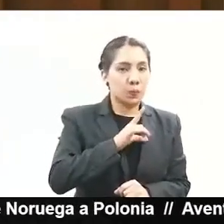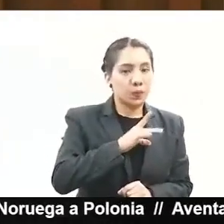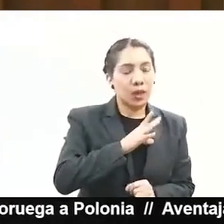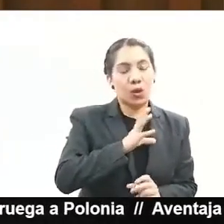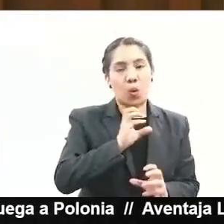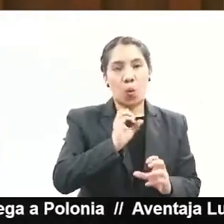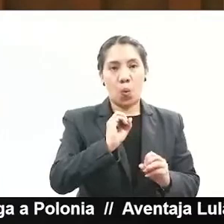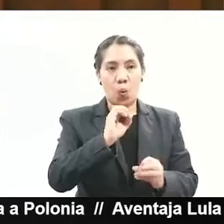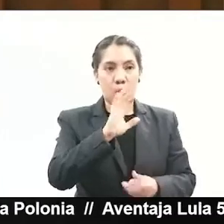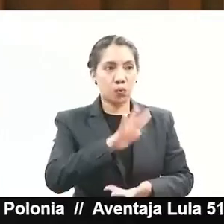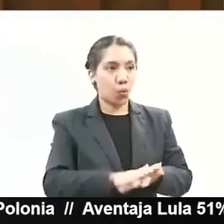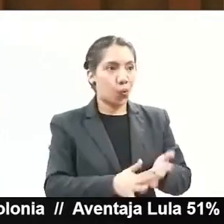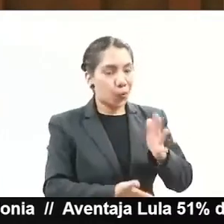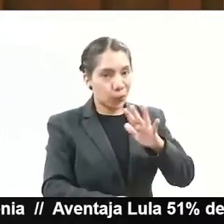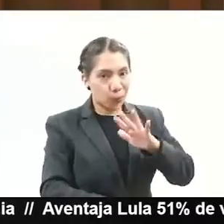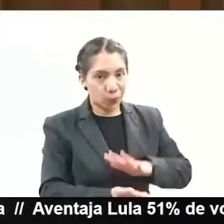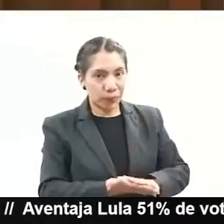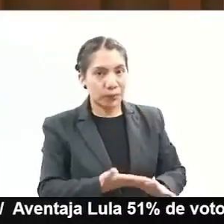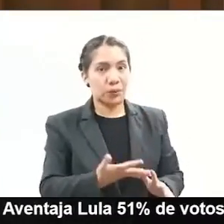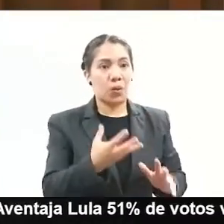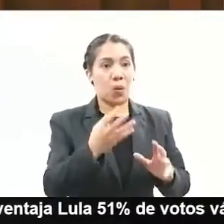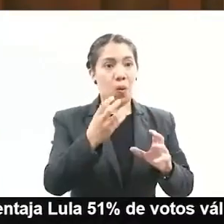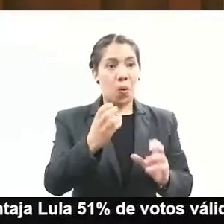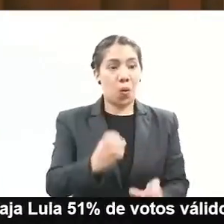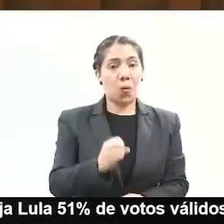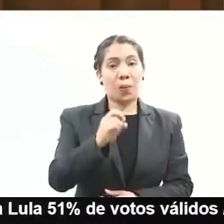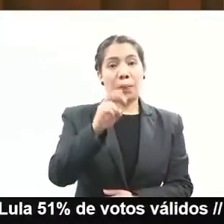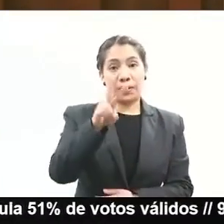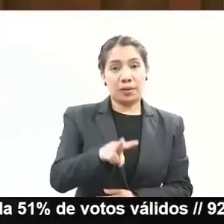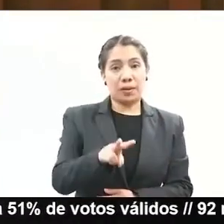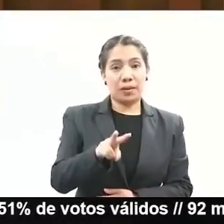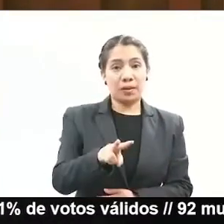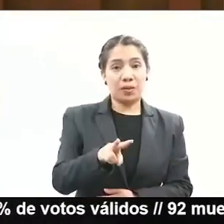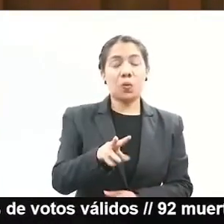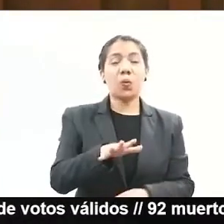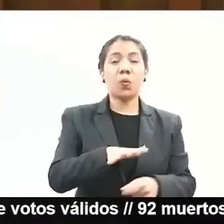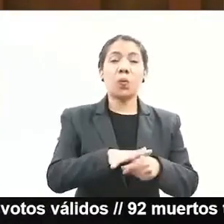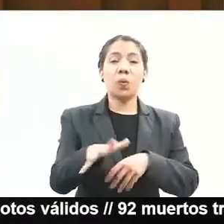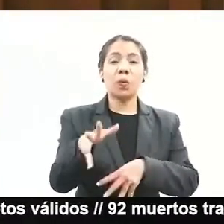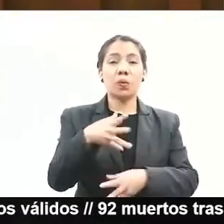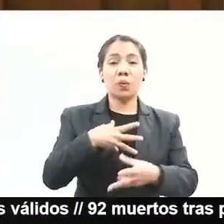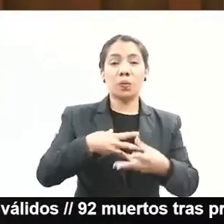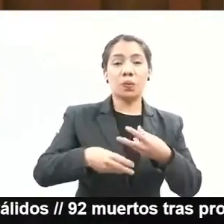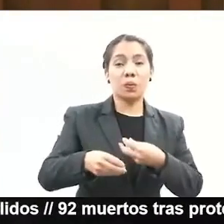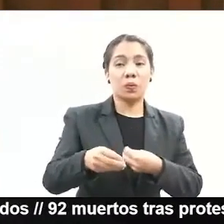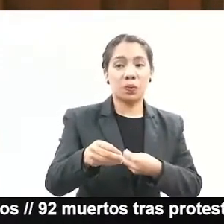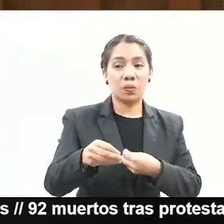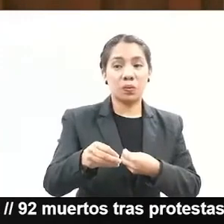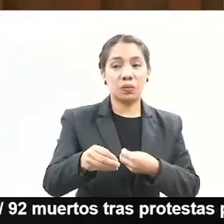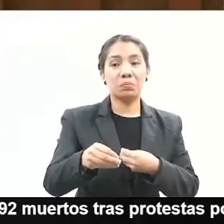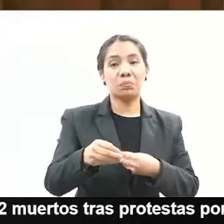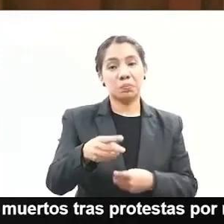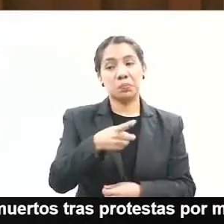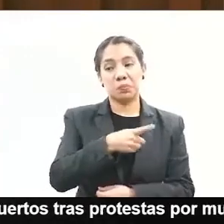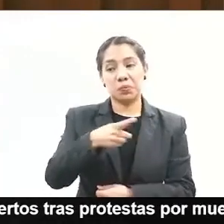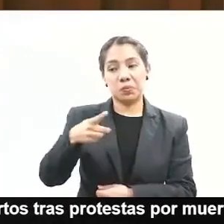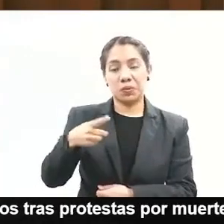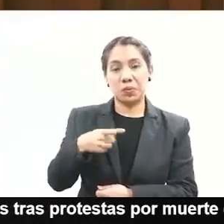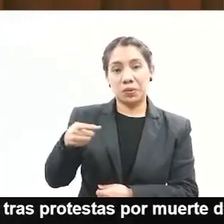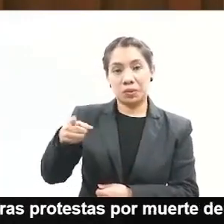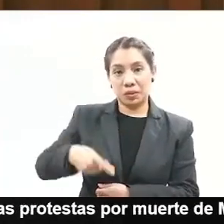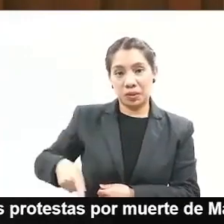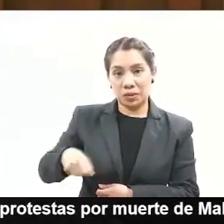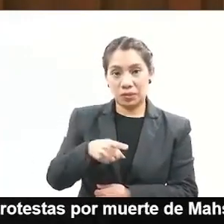puedan otorgar verdad a cambio de cierta cooperación. Hemos